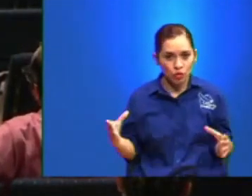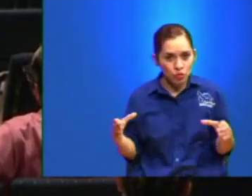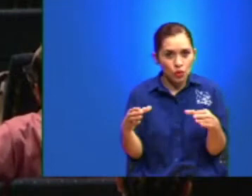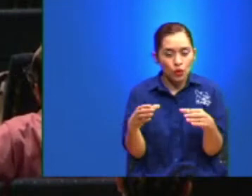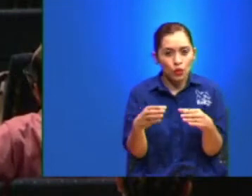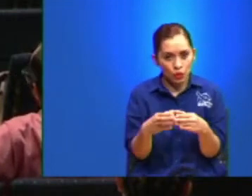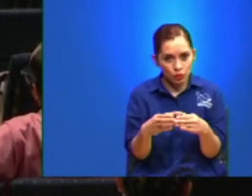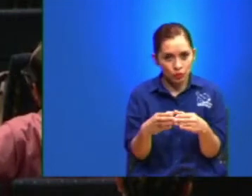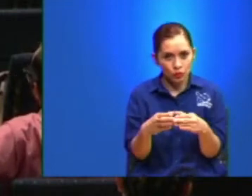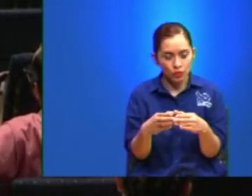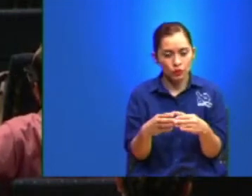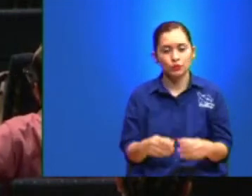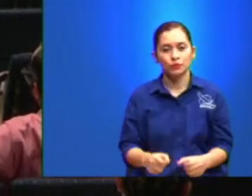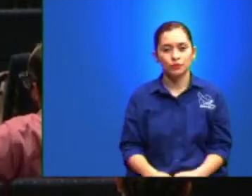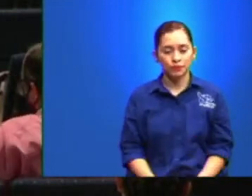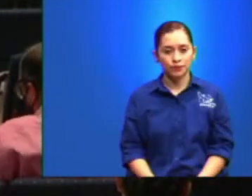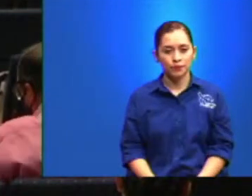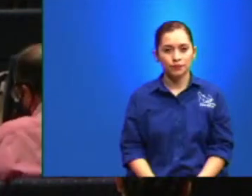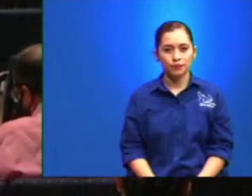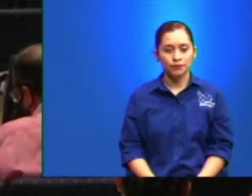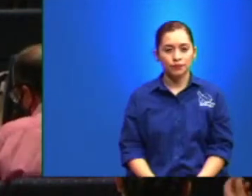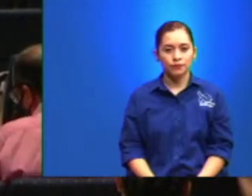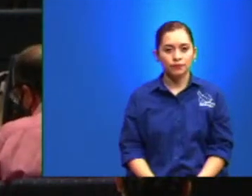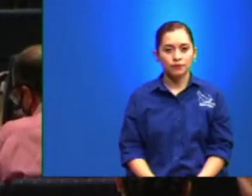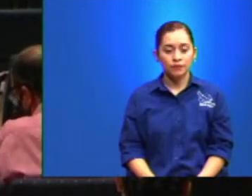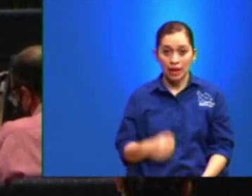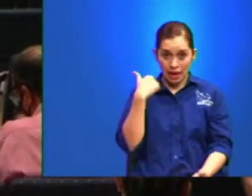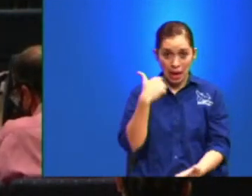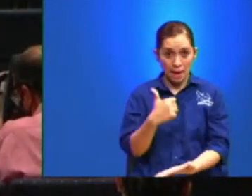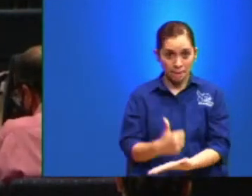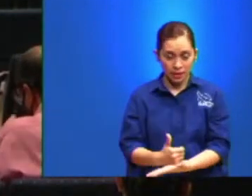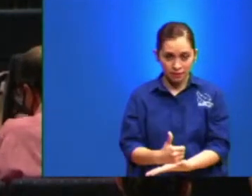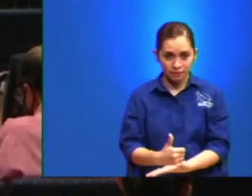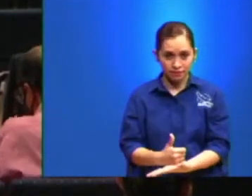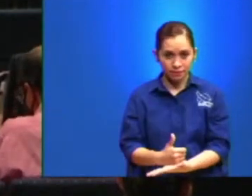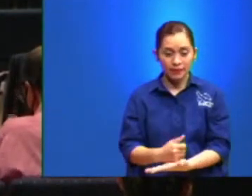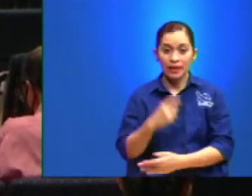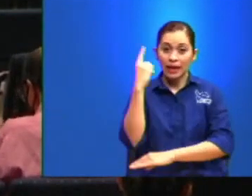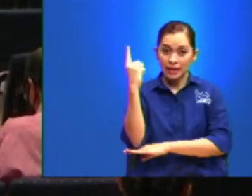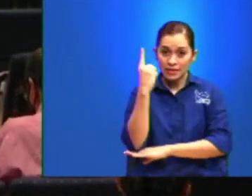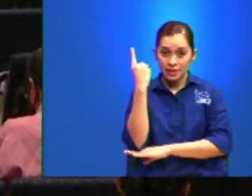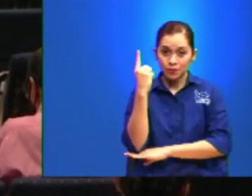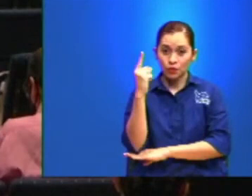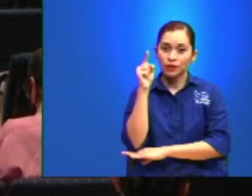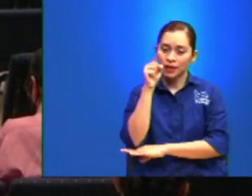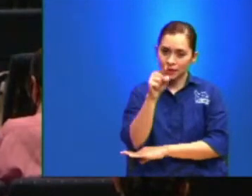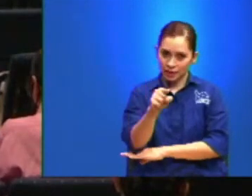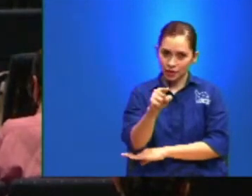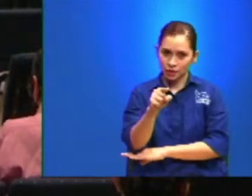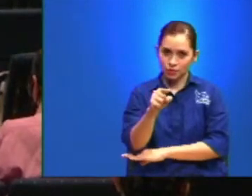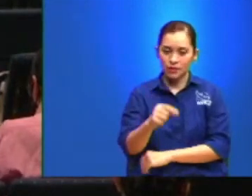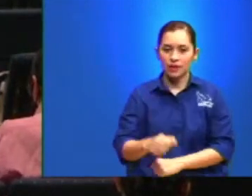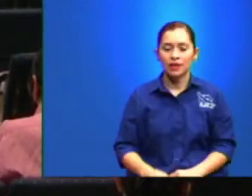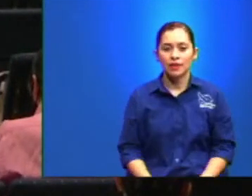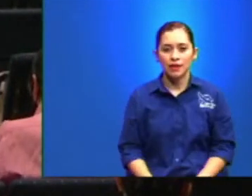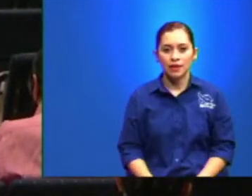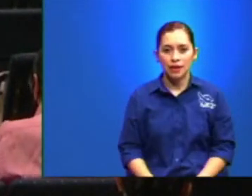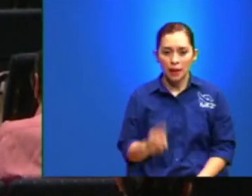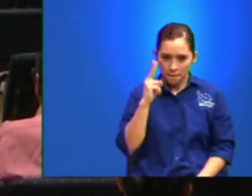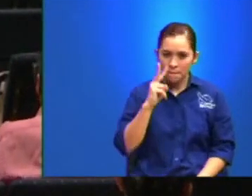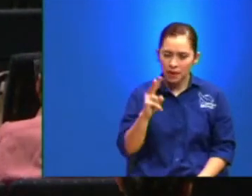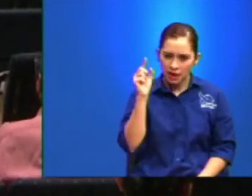todo esto también entonces es importante que tomen en cuenta eso y que venga